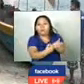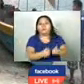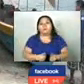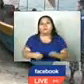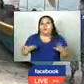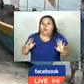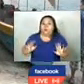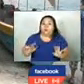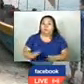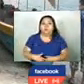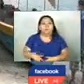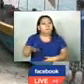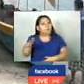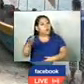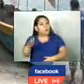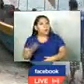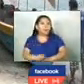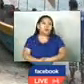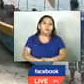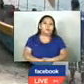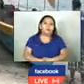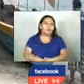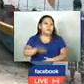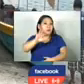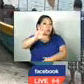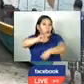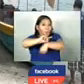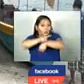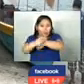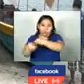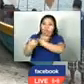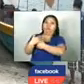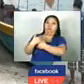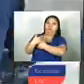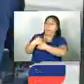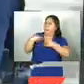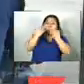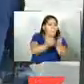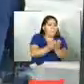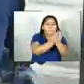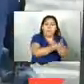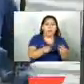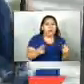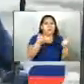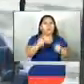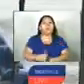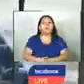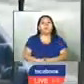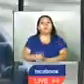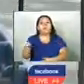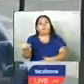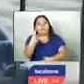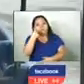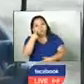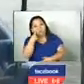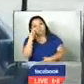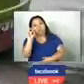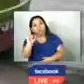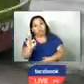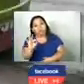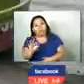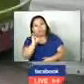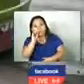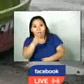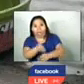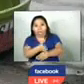Y nosotros como de unos 5 minutos que los avisaron, llegamos. Testigos aseguran que antes de